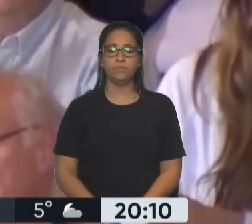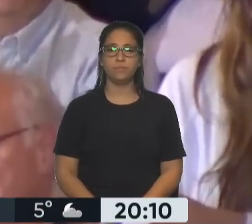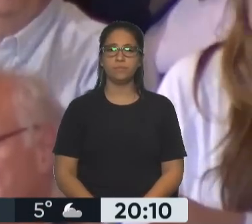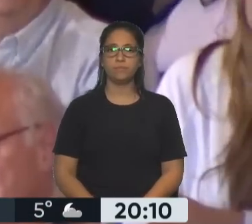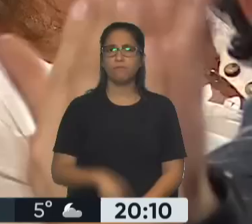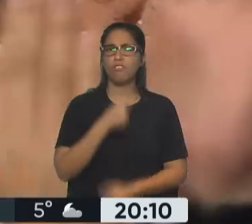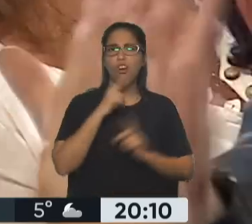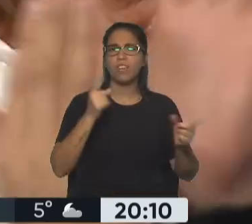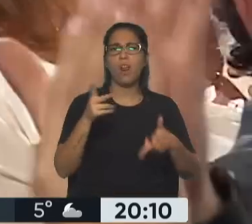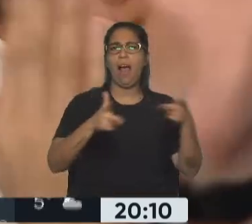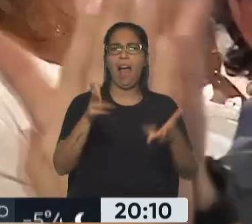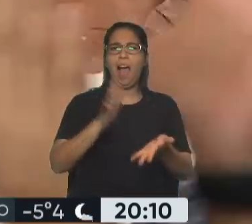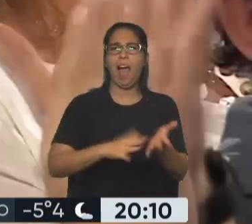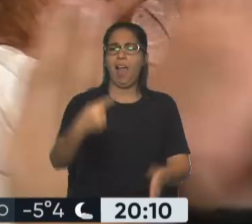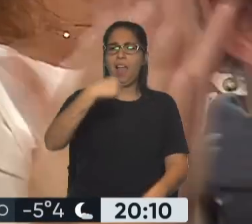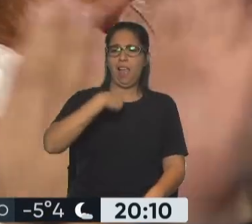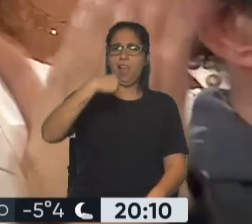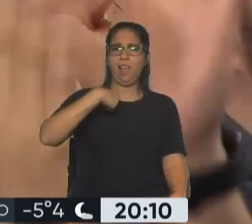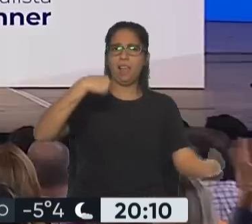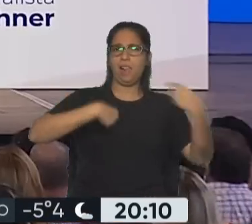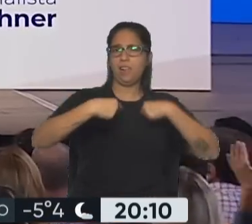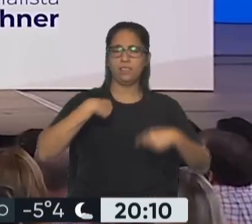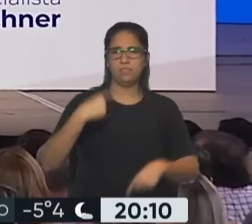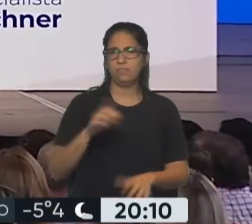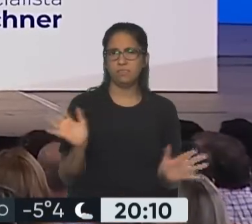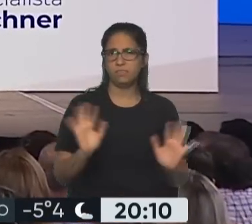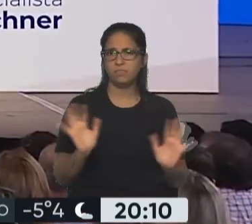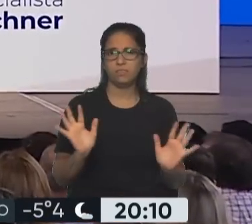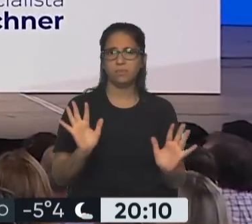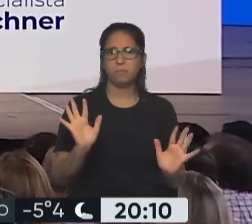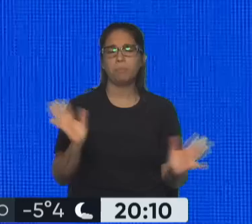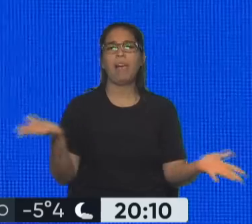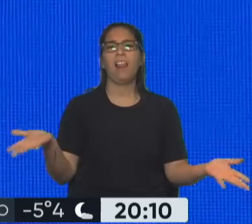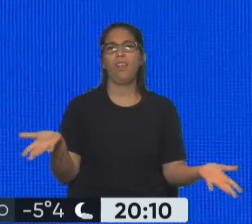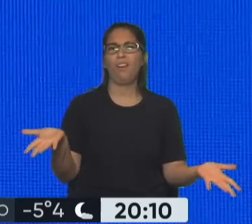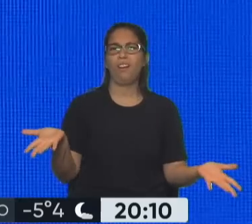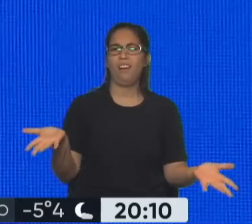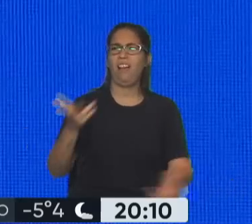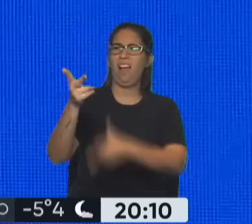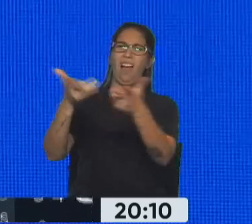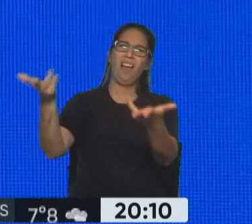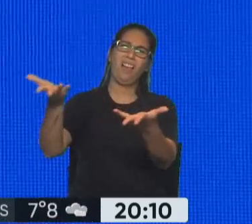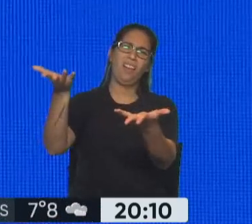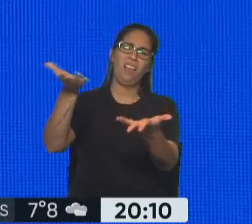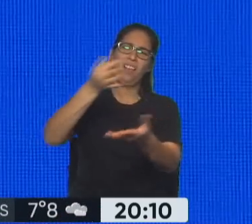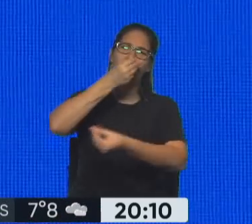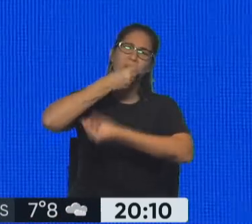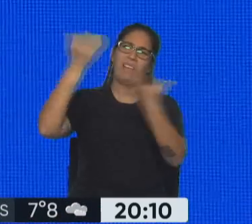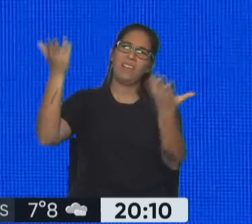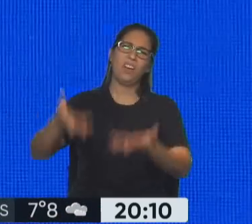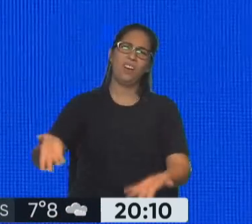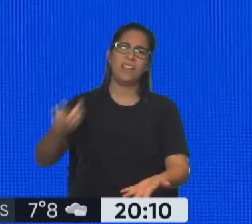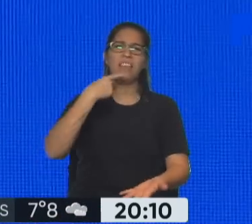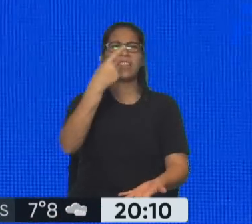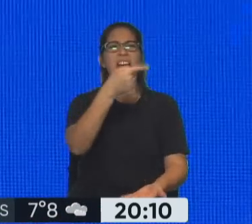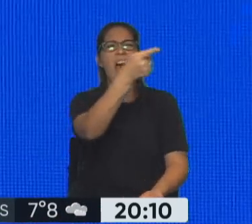Y no quiero ser autorreferencial. Pero esos mamarrachos que andan diciendo que la casta